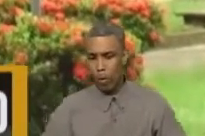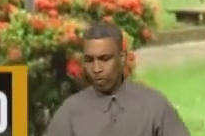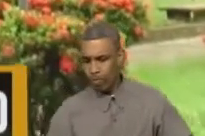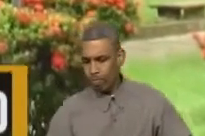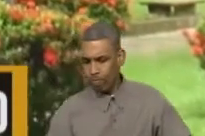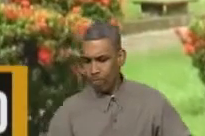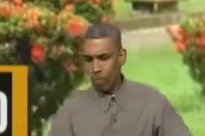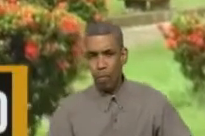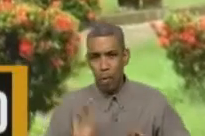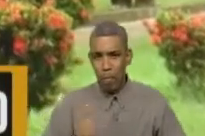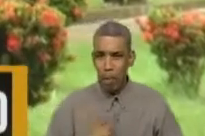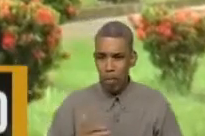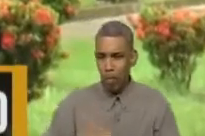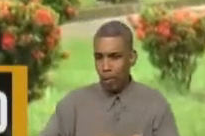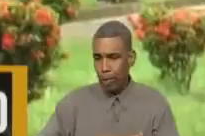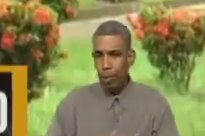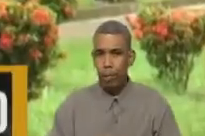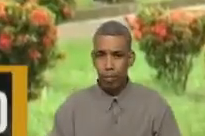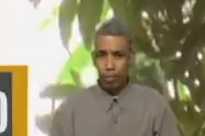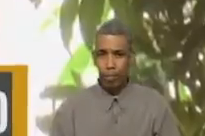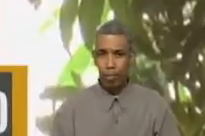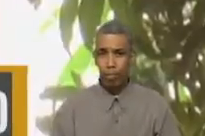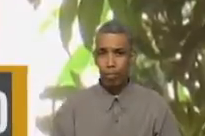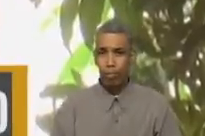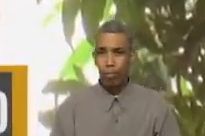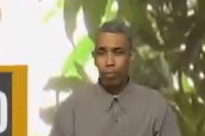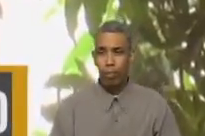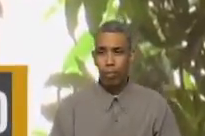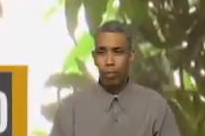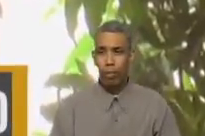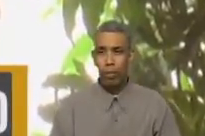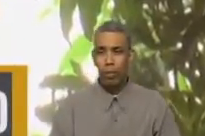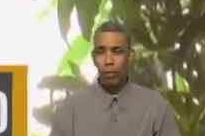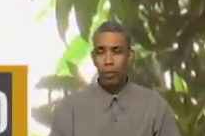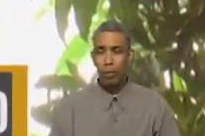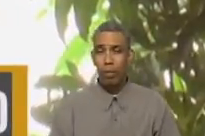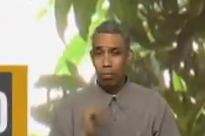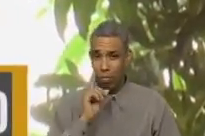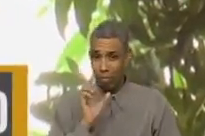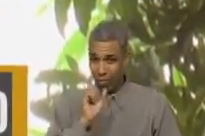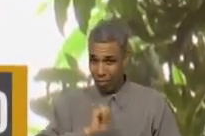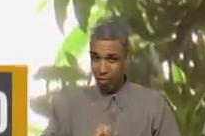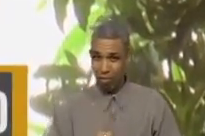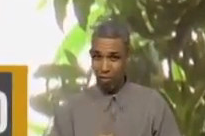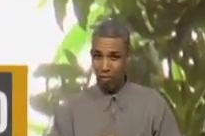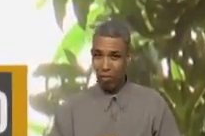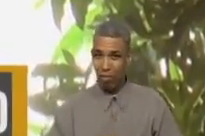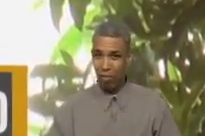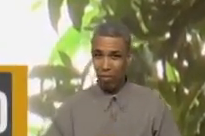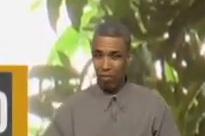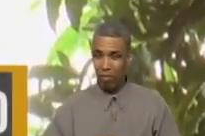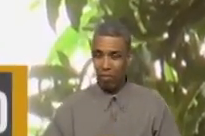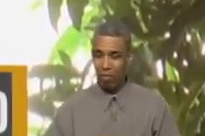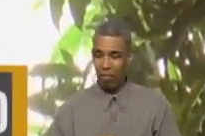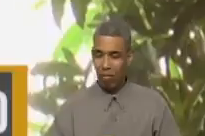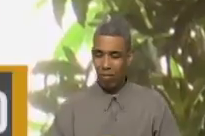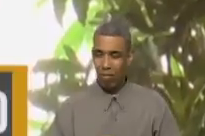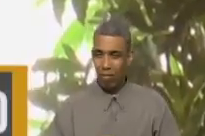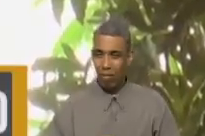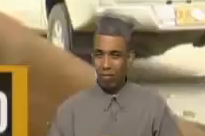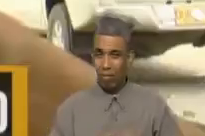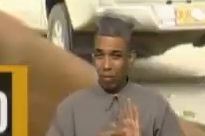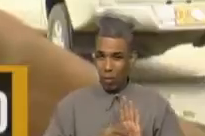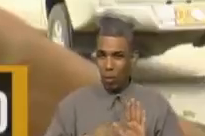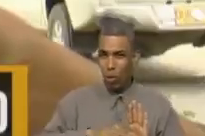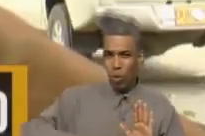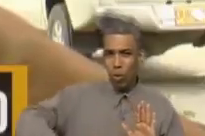peligro, obviamente, de que los sitios donde están hurtando, como ya te diste cuenta por las notas, que es más que todo la zona